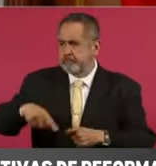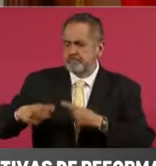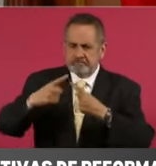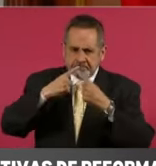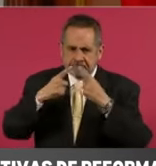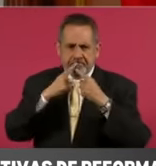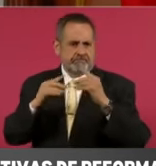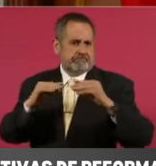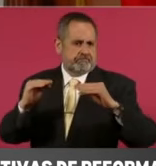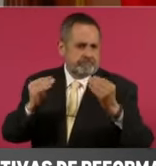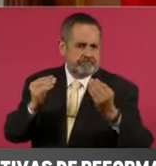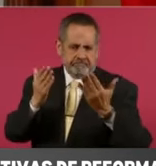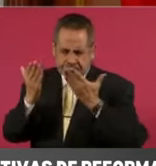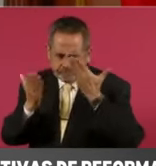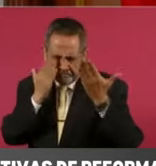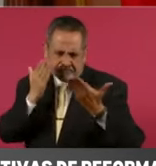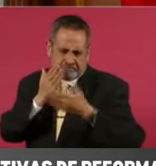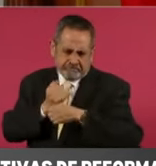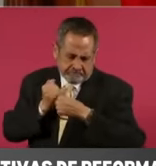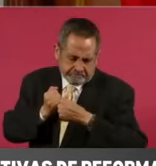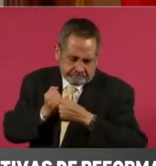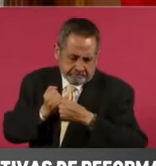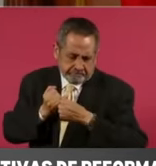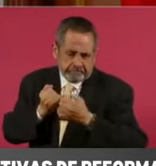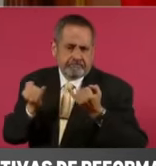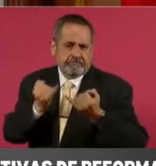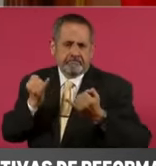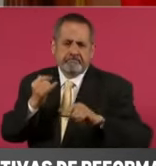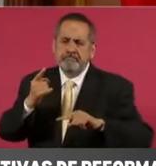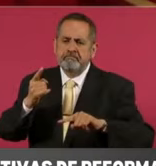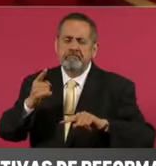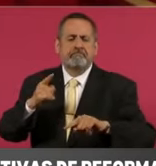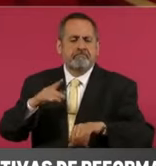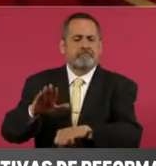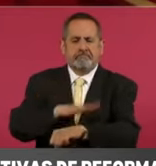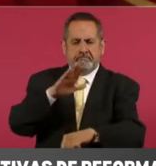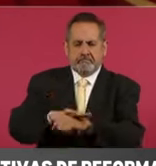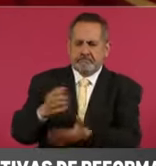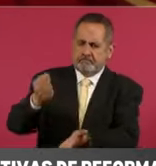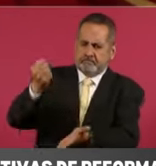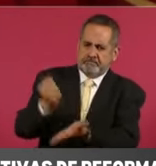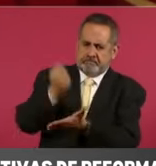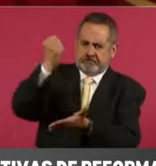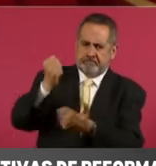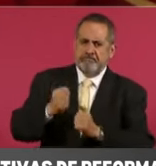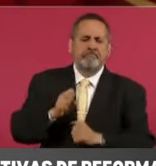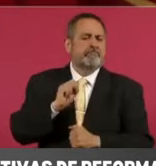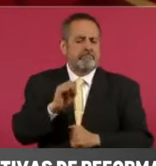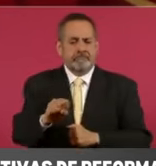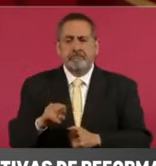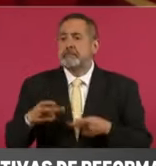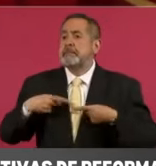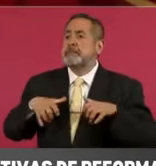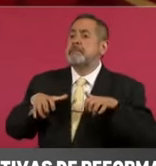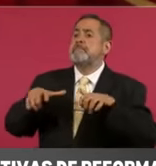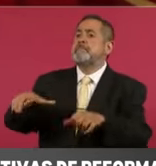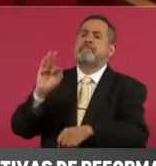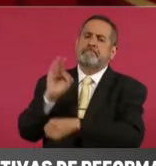debatan y en su caso se aprueben para beneficio de la mayoría del